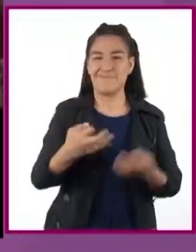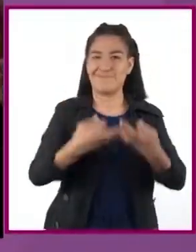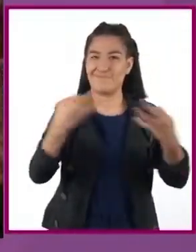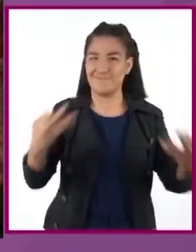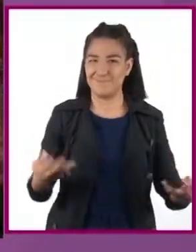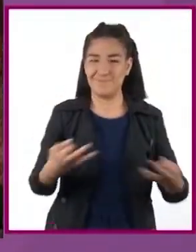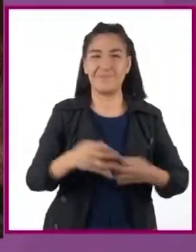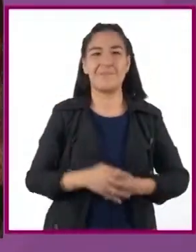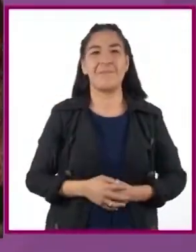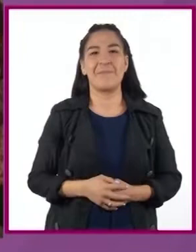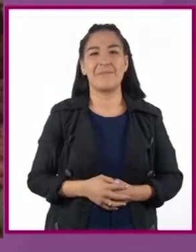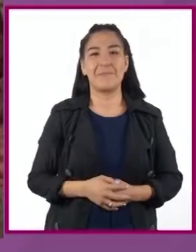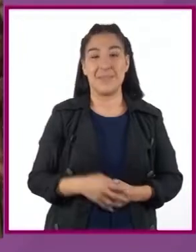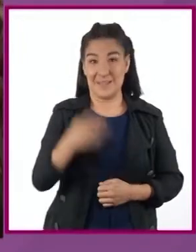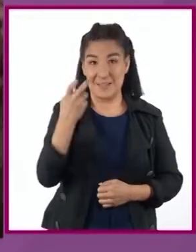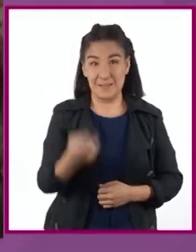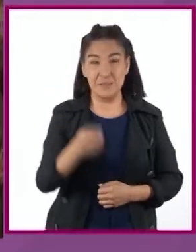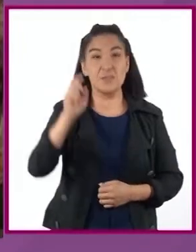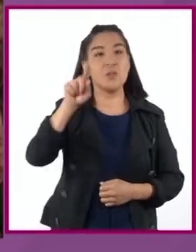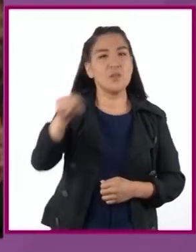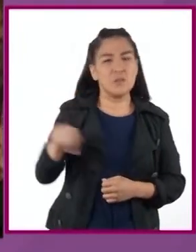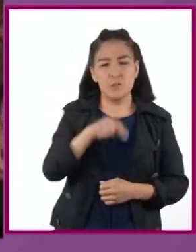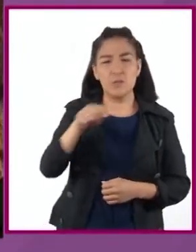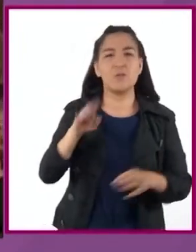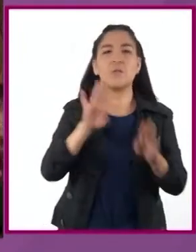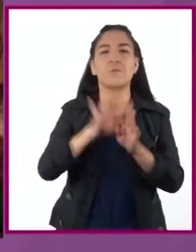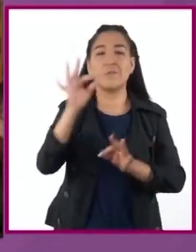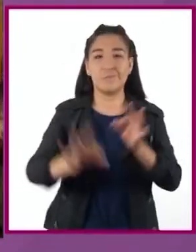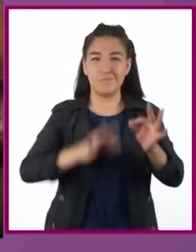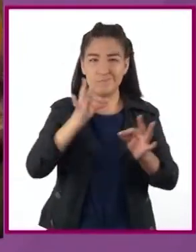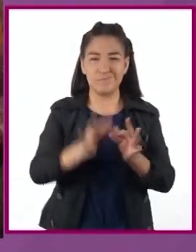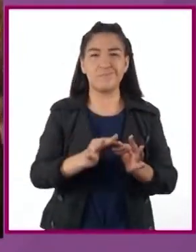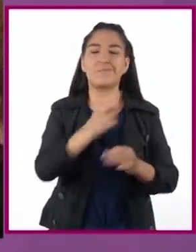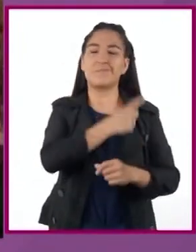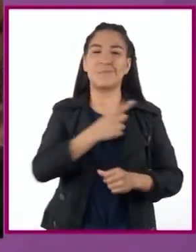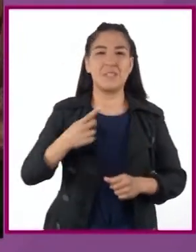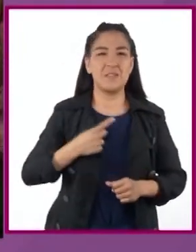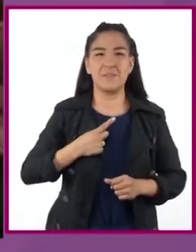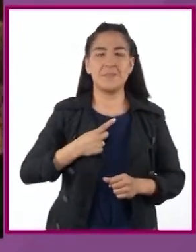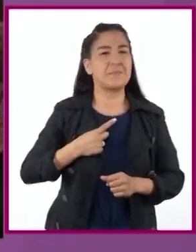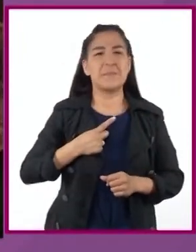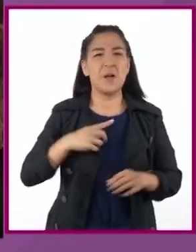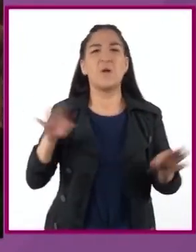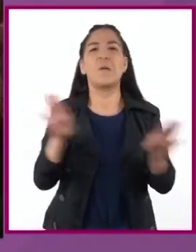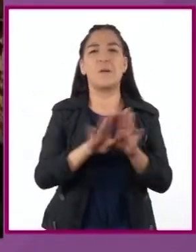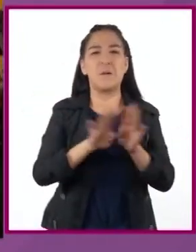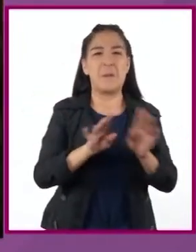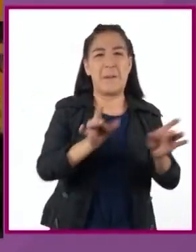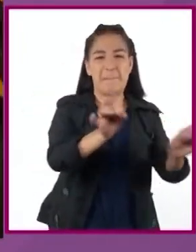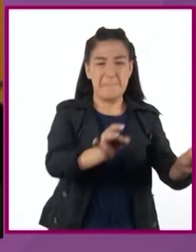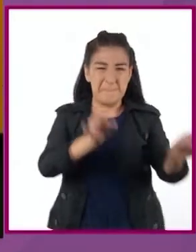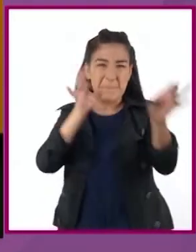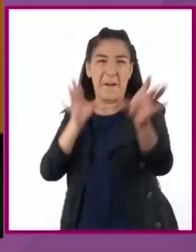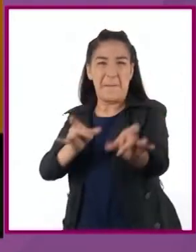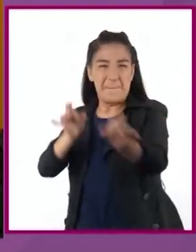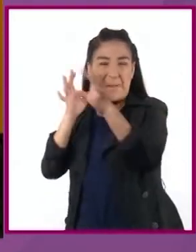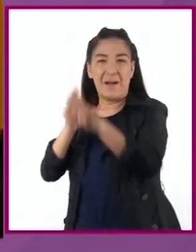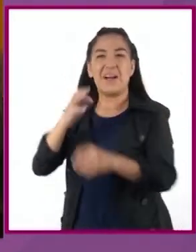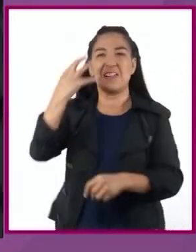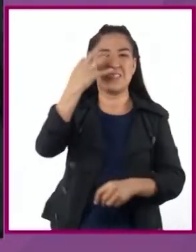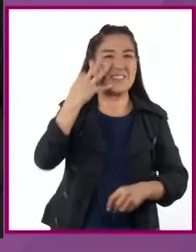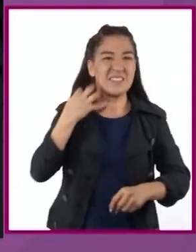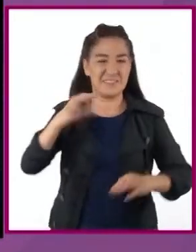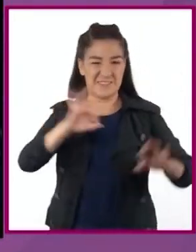Sin embargo, ellos, en lugar de cumplir con su deber, se dedicaron a flechar aves y jaguares que